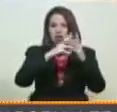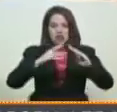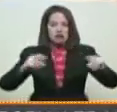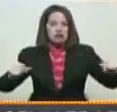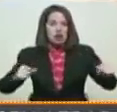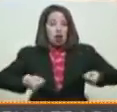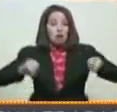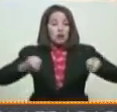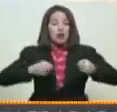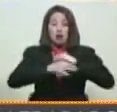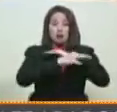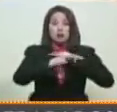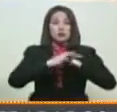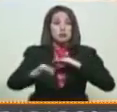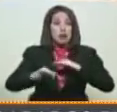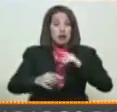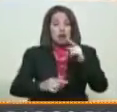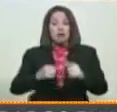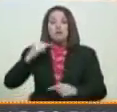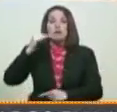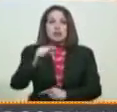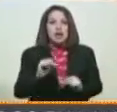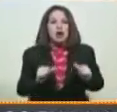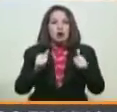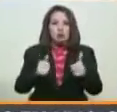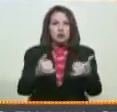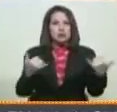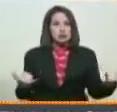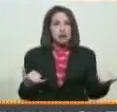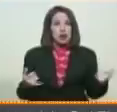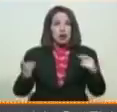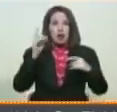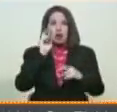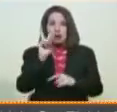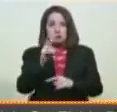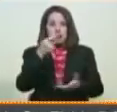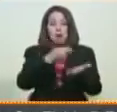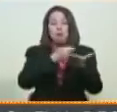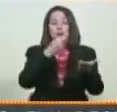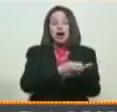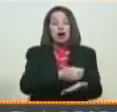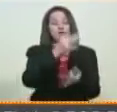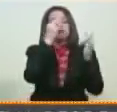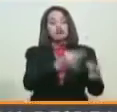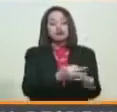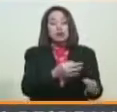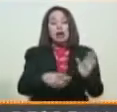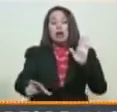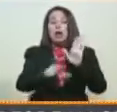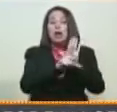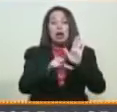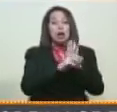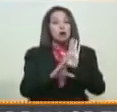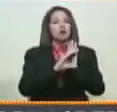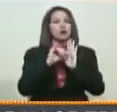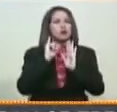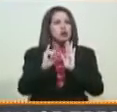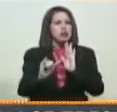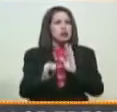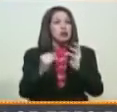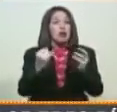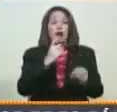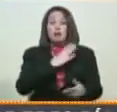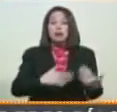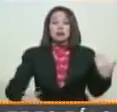de los mercados municipales, y mañana comienzan de una vez las jornadas de los precios acordados, que es una ley constituyente que el presidente Nicolás